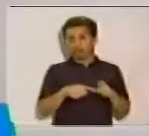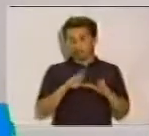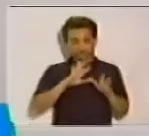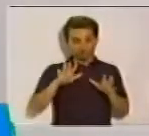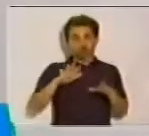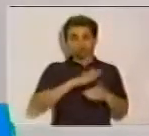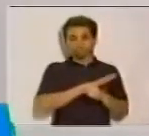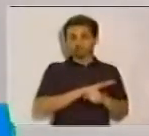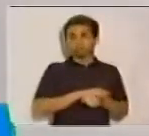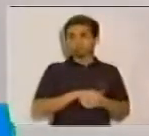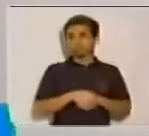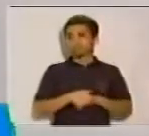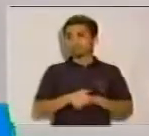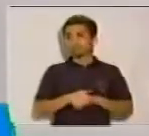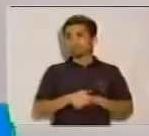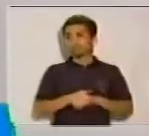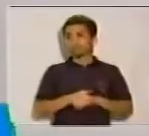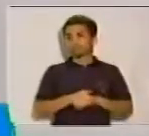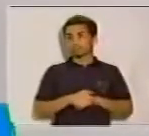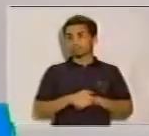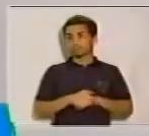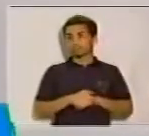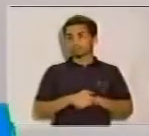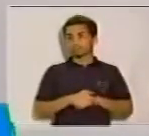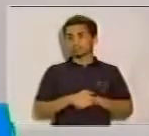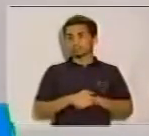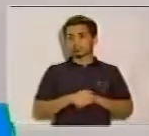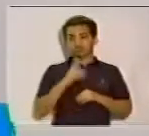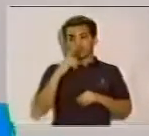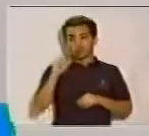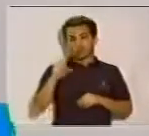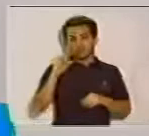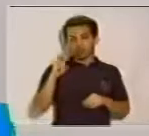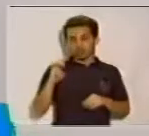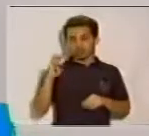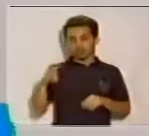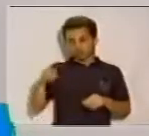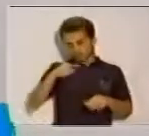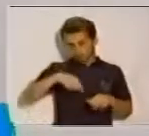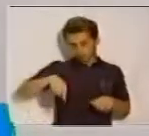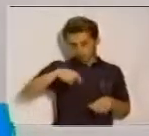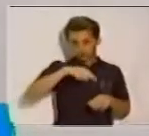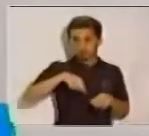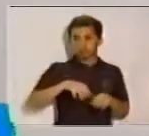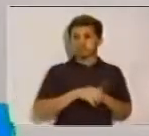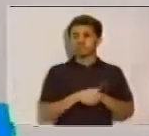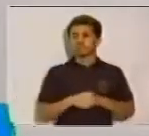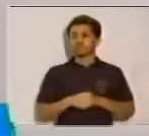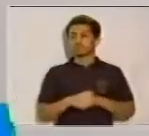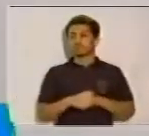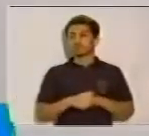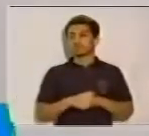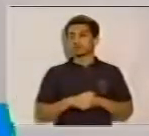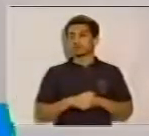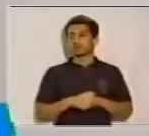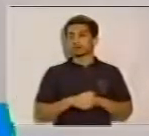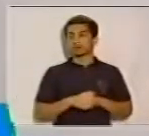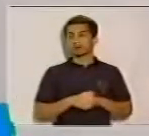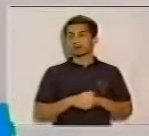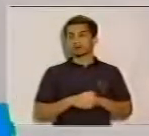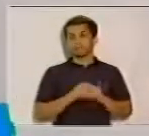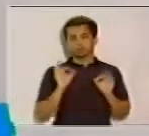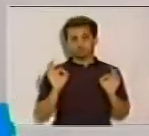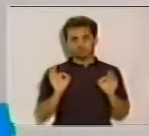llevamos. Una, dos y una parte de otra circunferencia. ¿Vamos